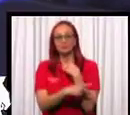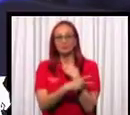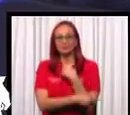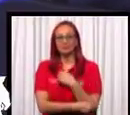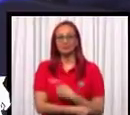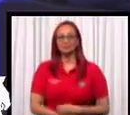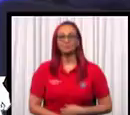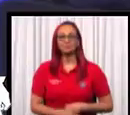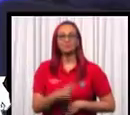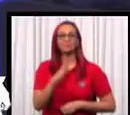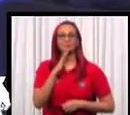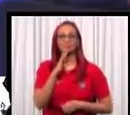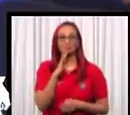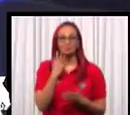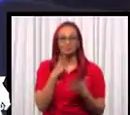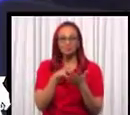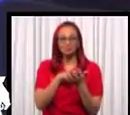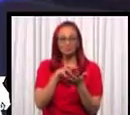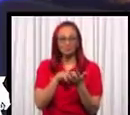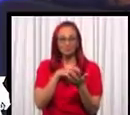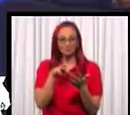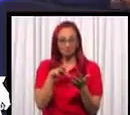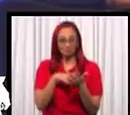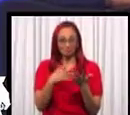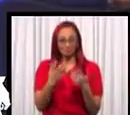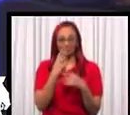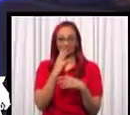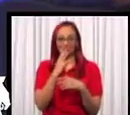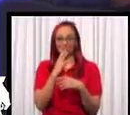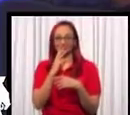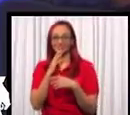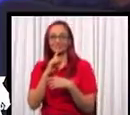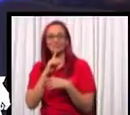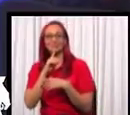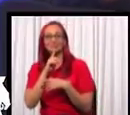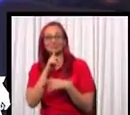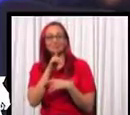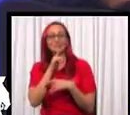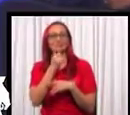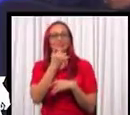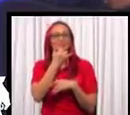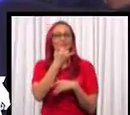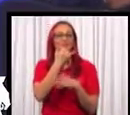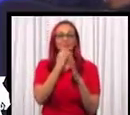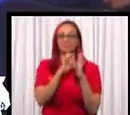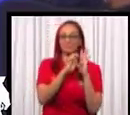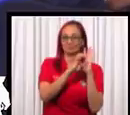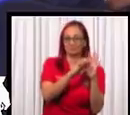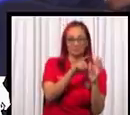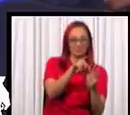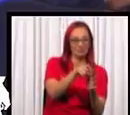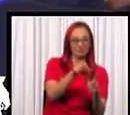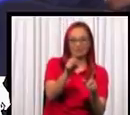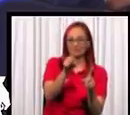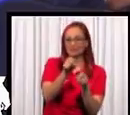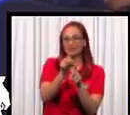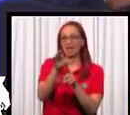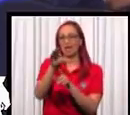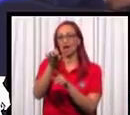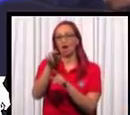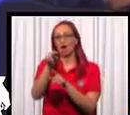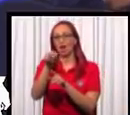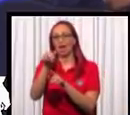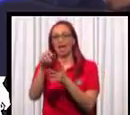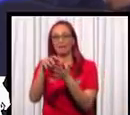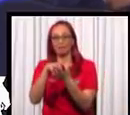referimos al arroz, señores. ¿Qué es lo que realmente está pasando? Ejemplo, ¿cuál es la posición de Conarroz en cuanto a